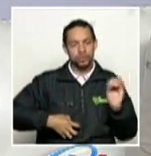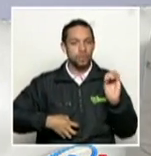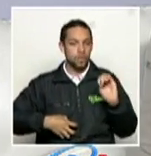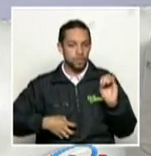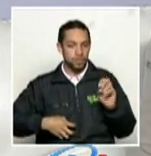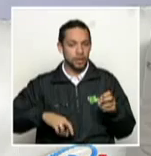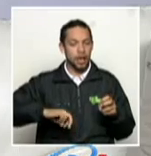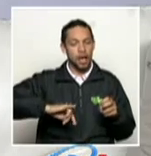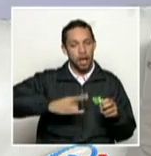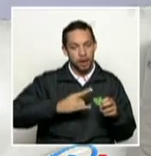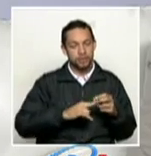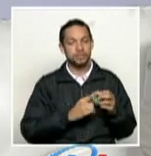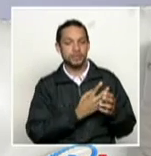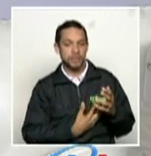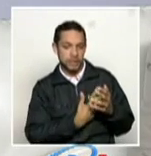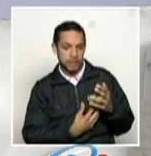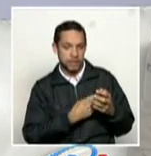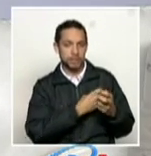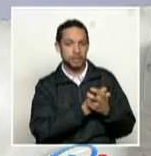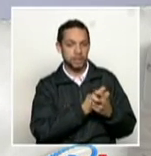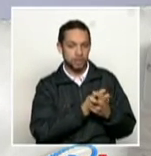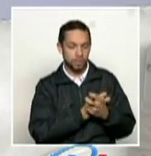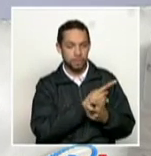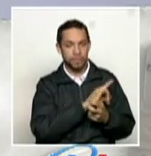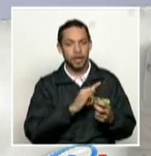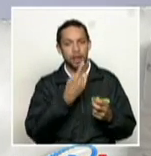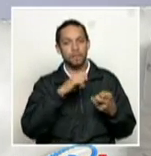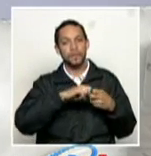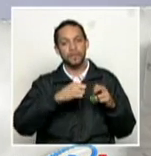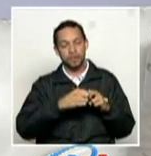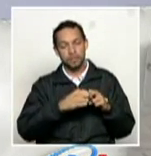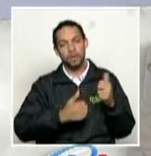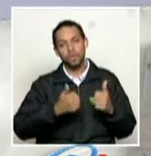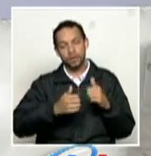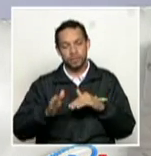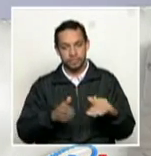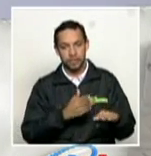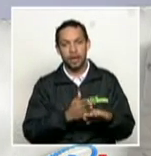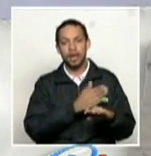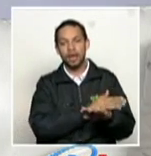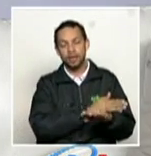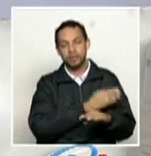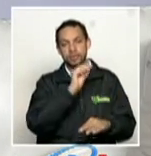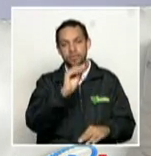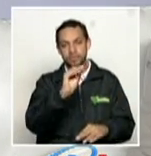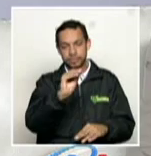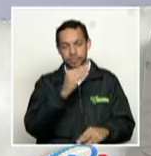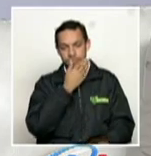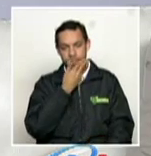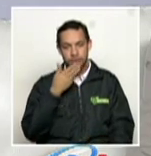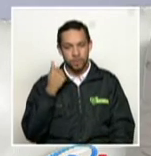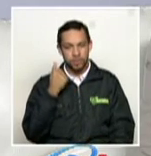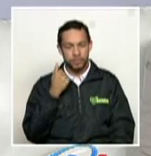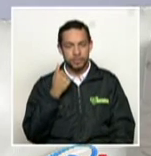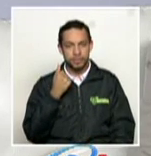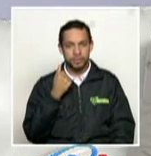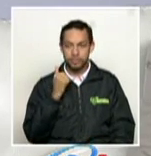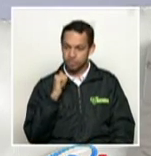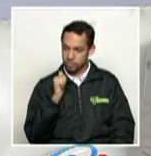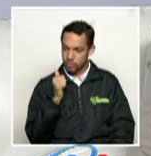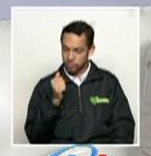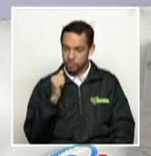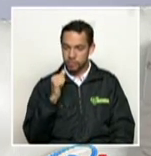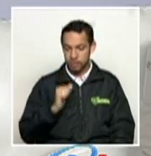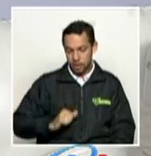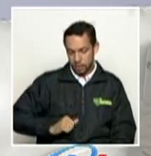tiene alguna otra patología que le esté causando eso. Mientras tanto, yo le recomiendo que como está pendiente de